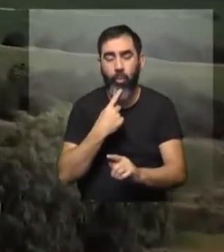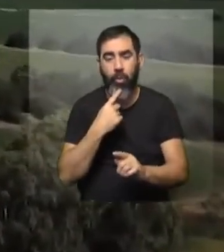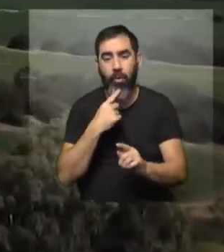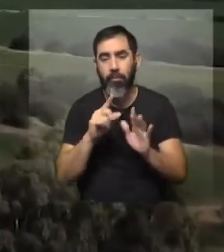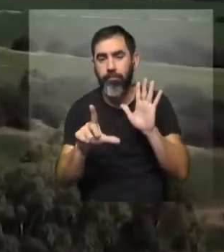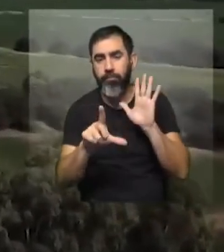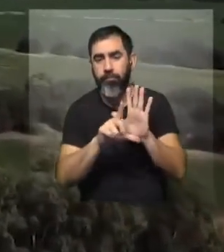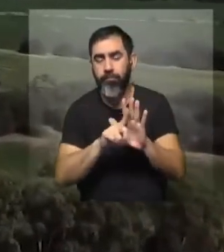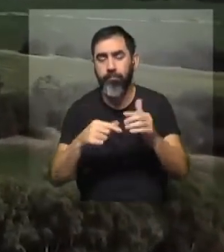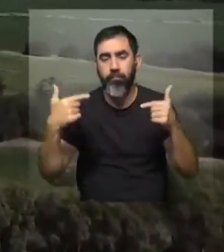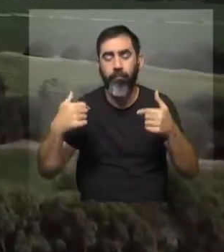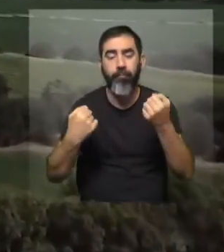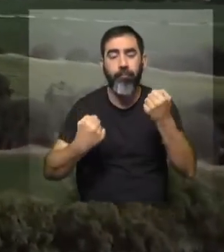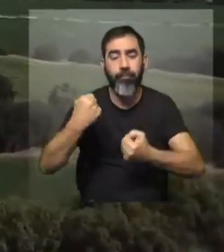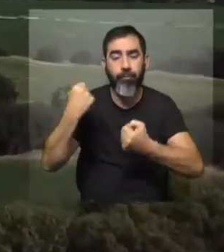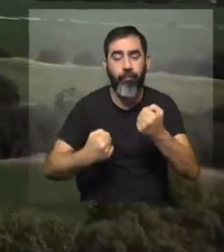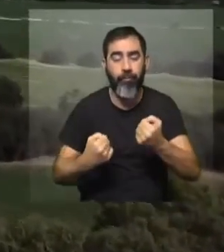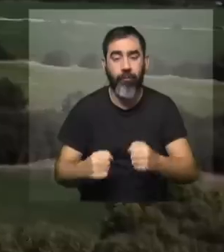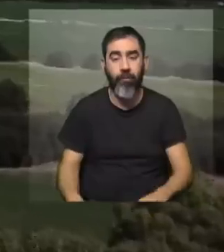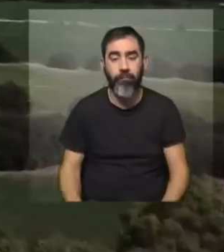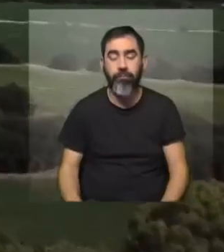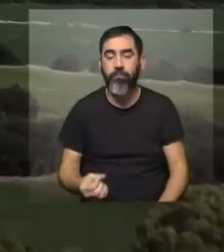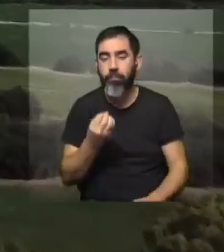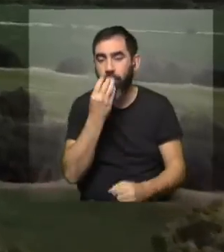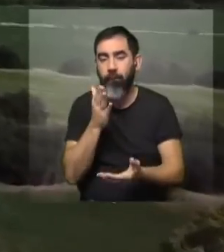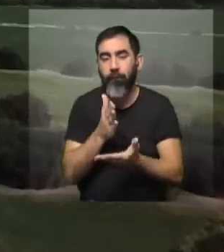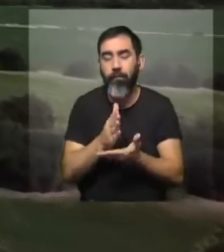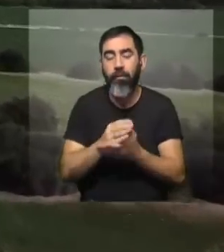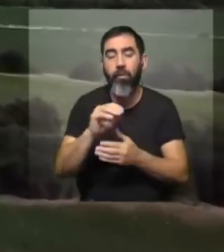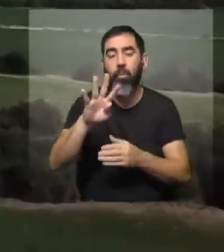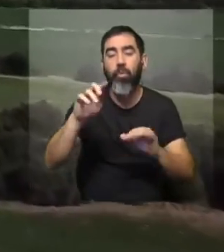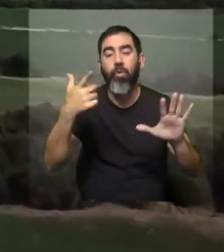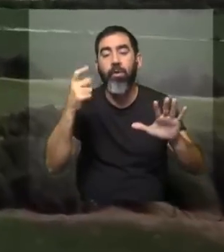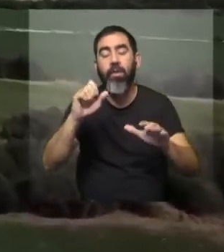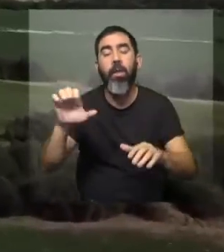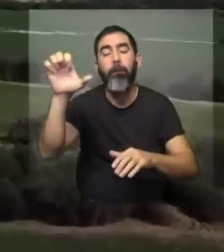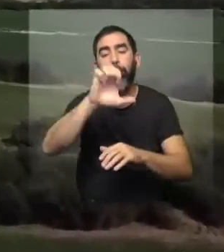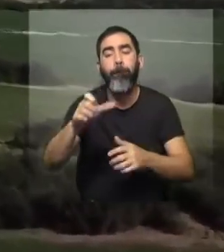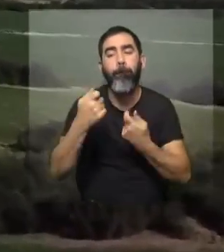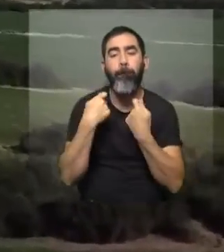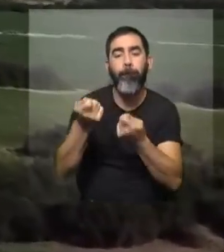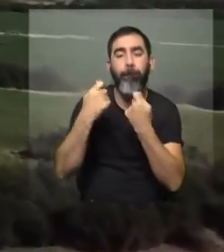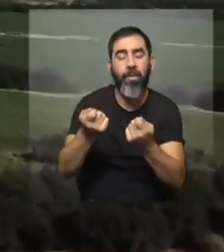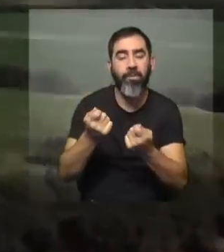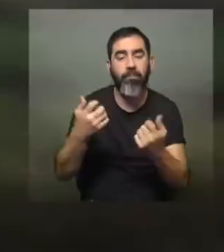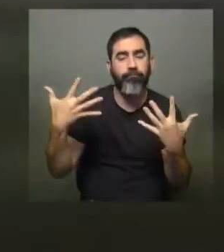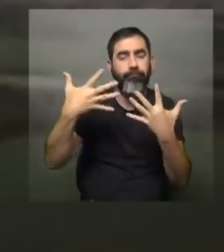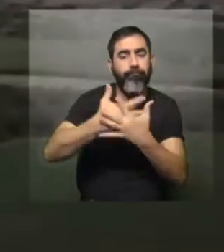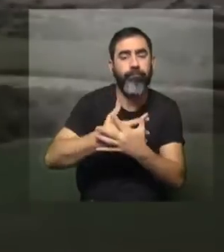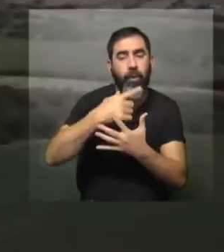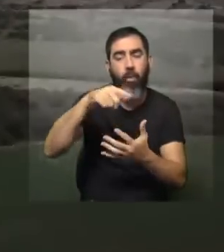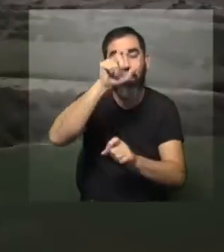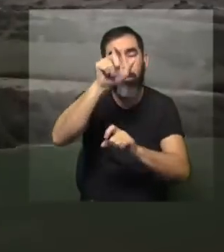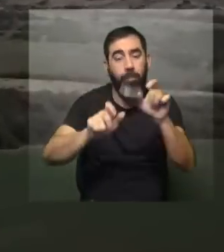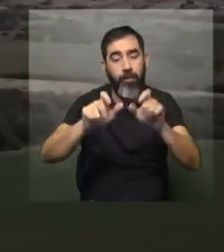decreto del Ministerio de industria para entender que va a beneficiar a 470 empresas grandes consumidores y que va a perjudicar al resto